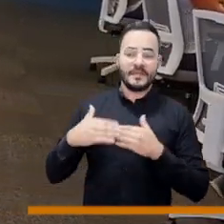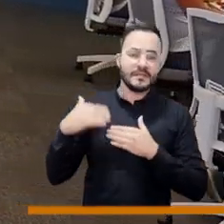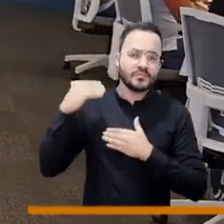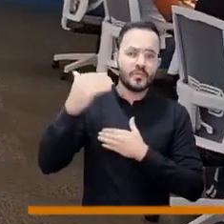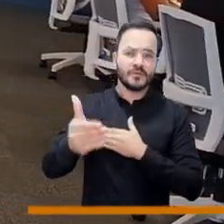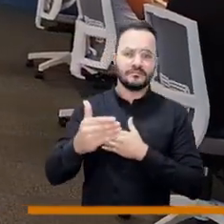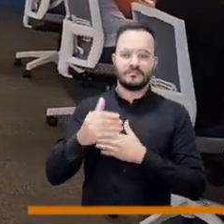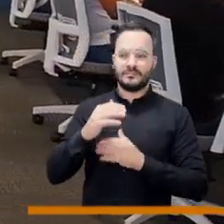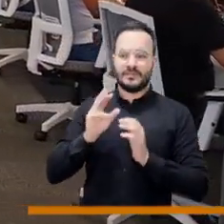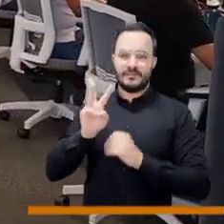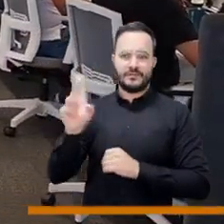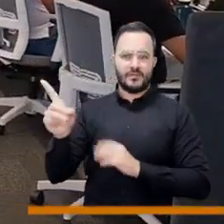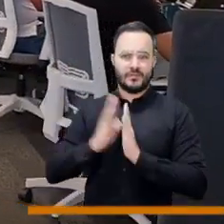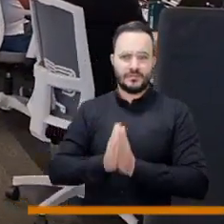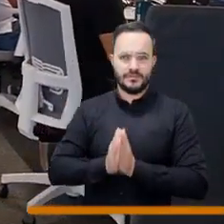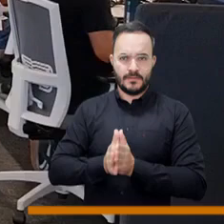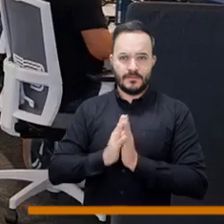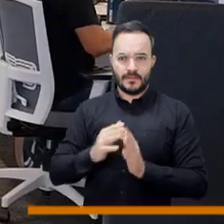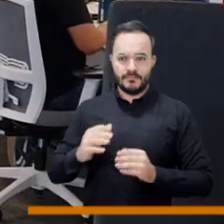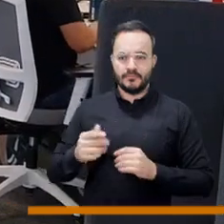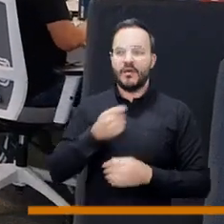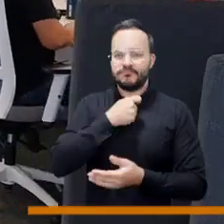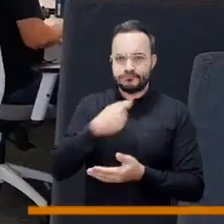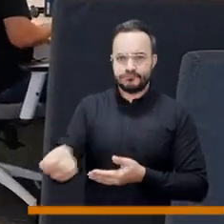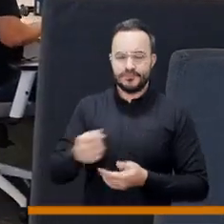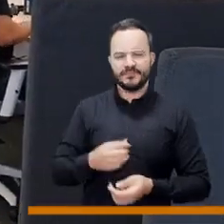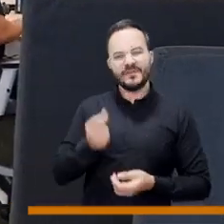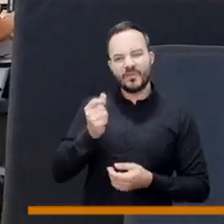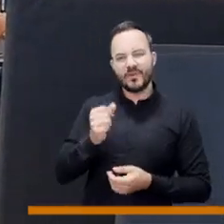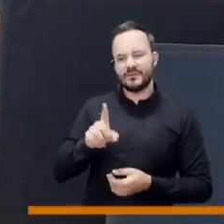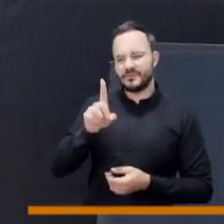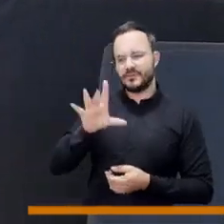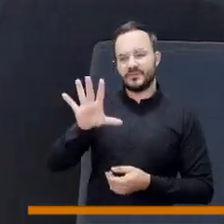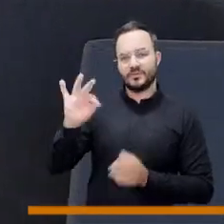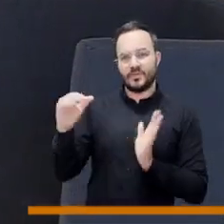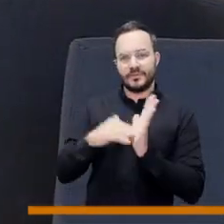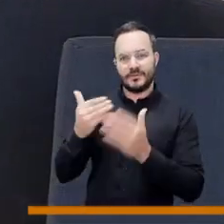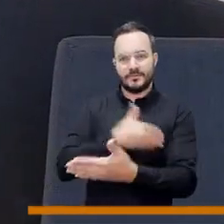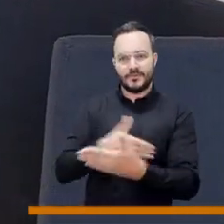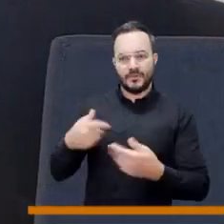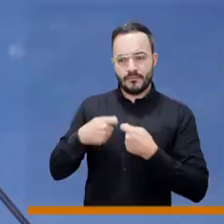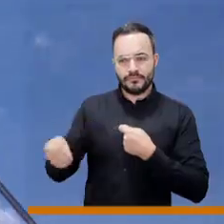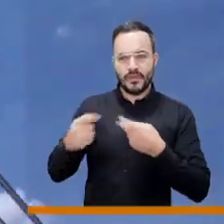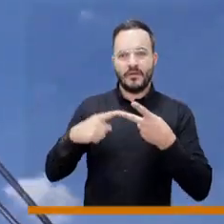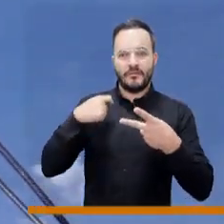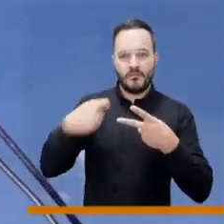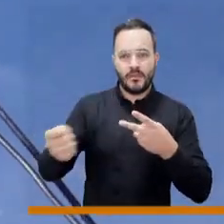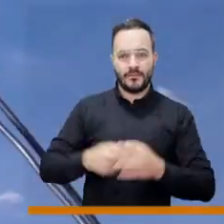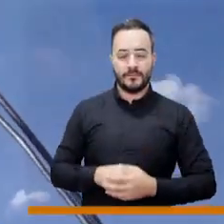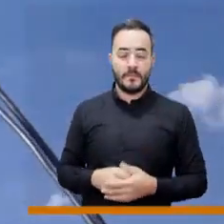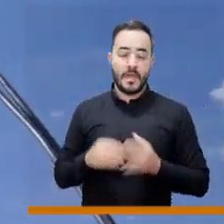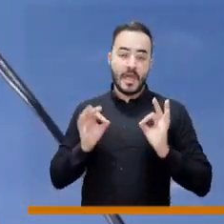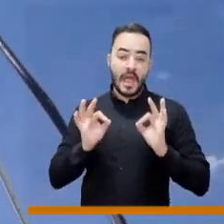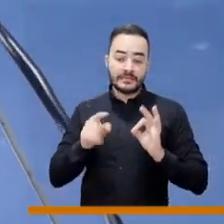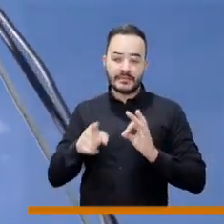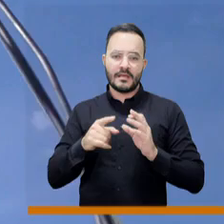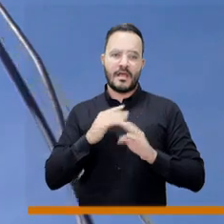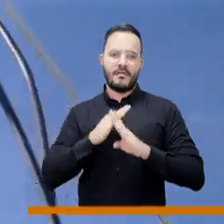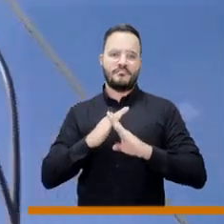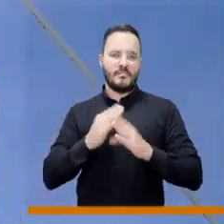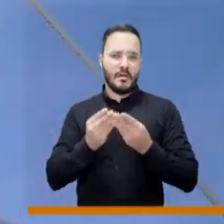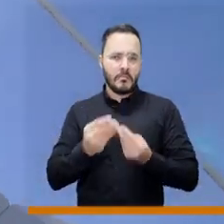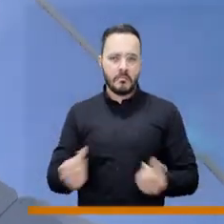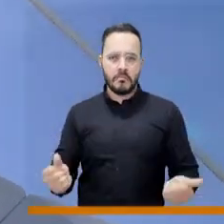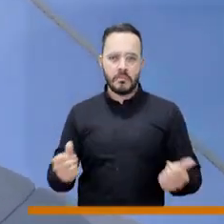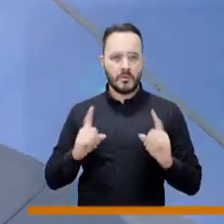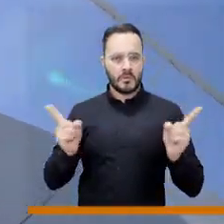en un primer pago de forma inmediata y otro hasta el 31 de diciembre de este año. ambos por 150 mil millones